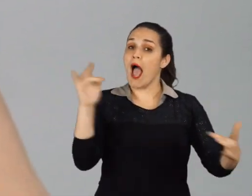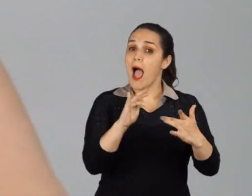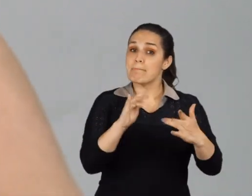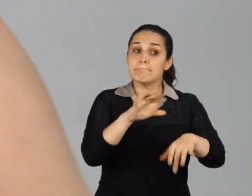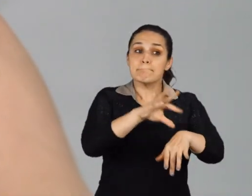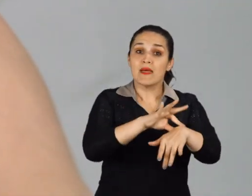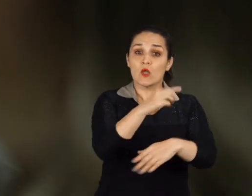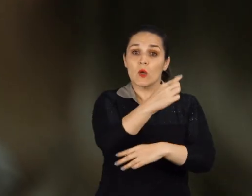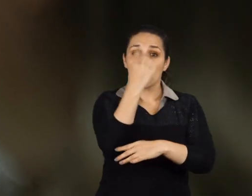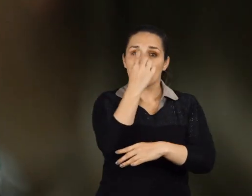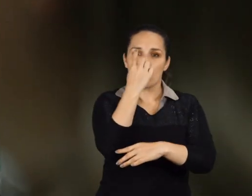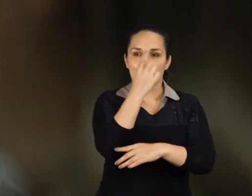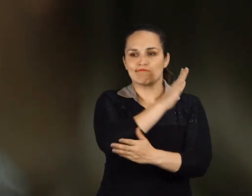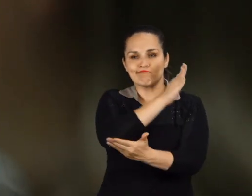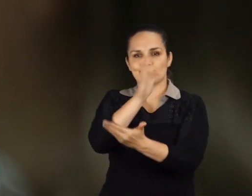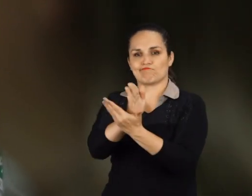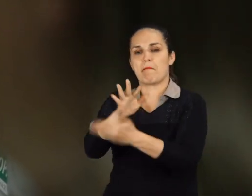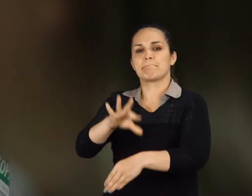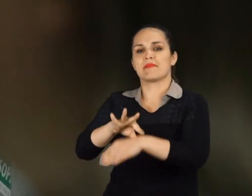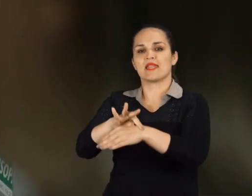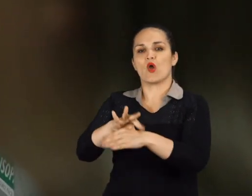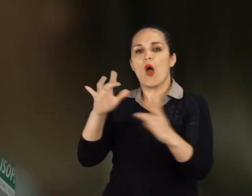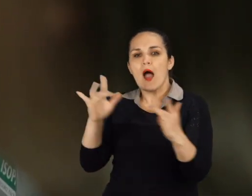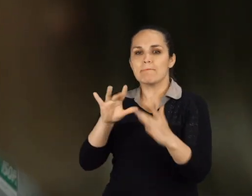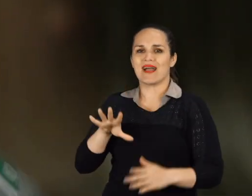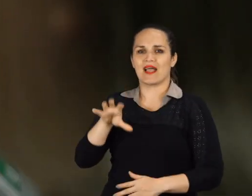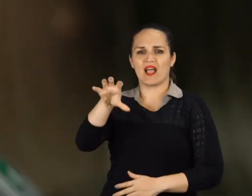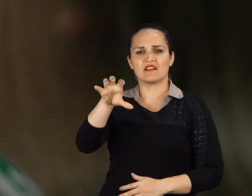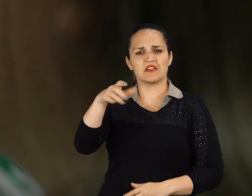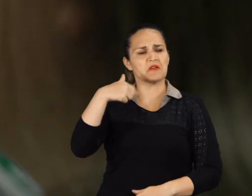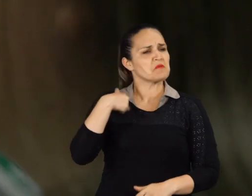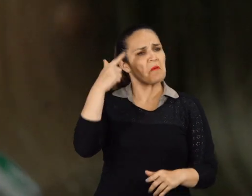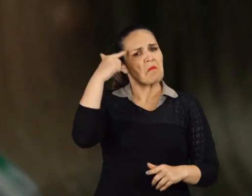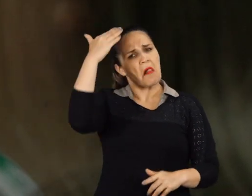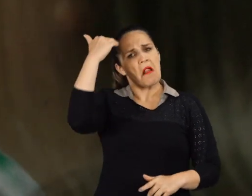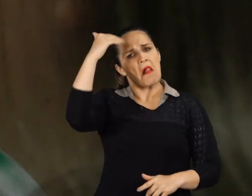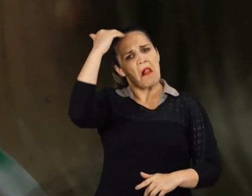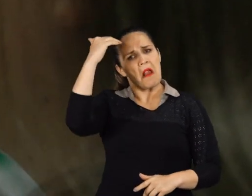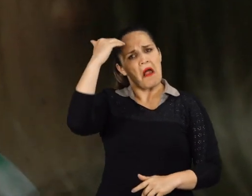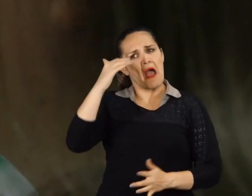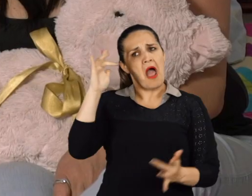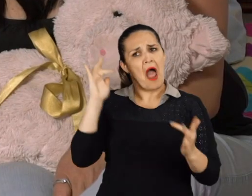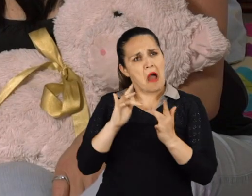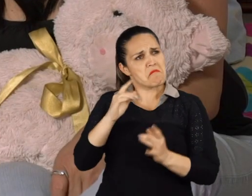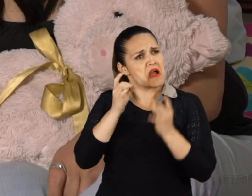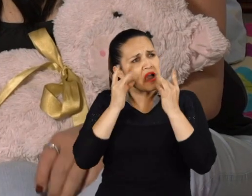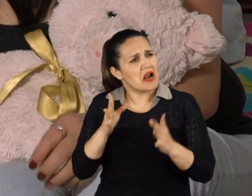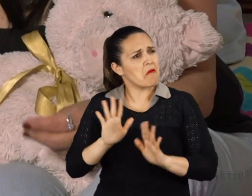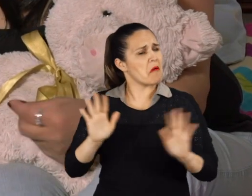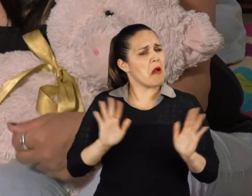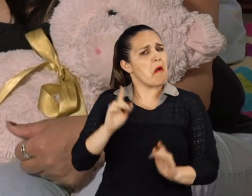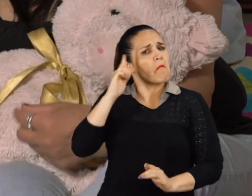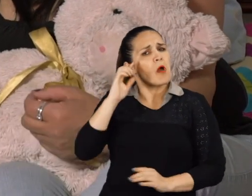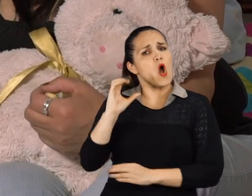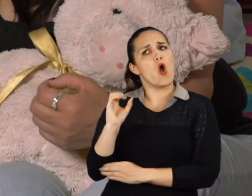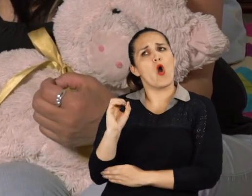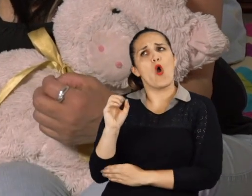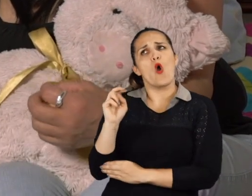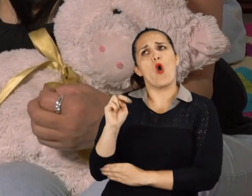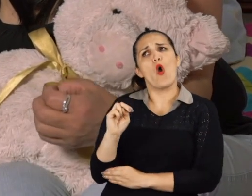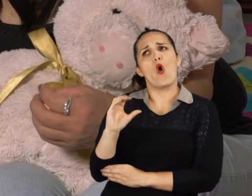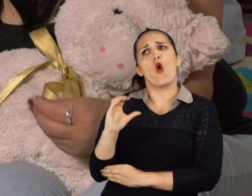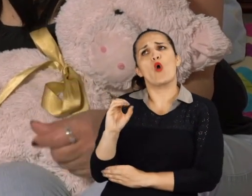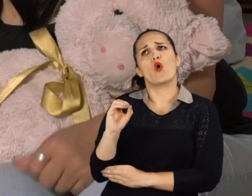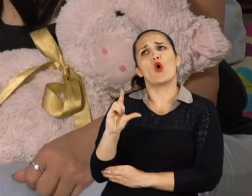mí dijeron oncología, pero yo nunca me imaginé que eso fuera tan grave. Cuando yo llegué ya después con ella